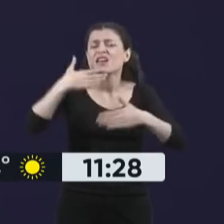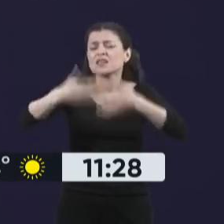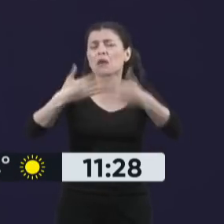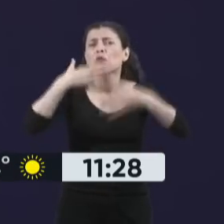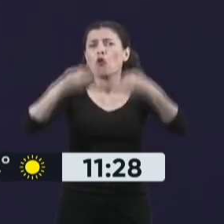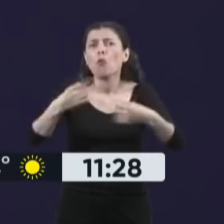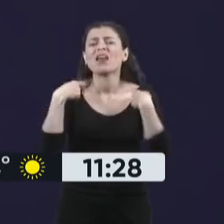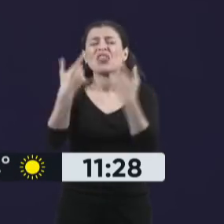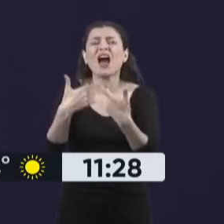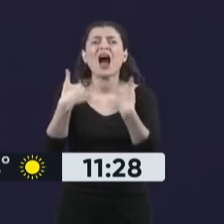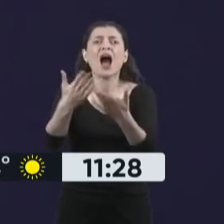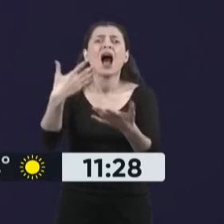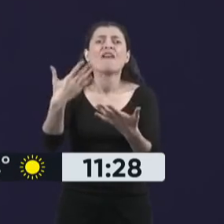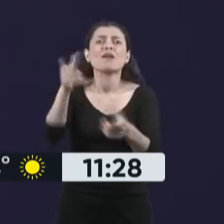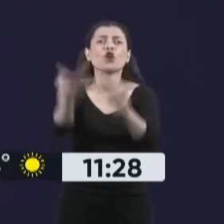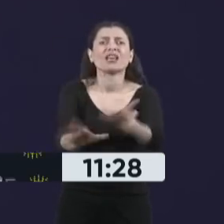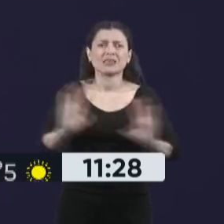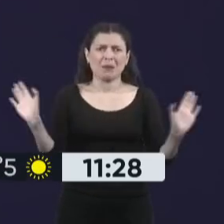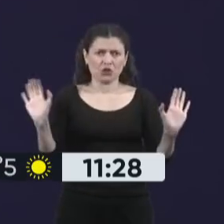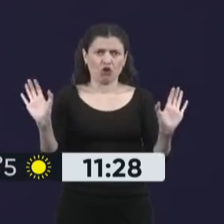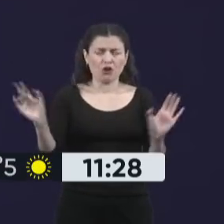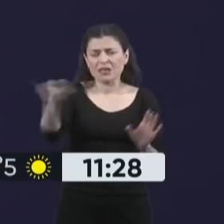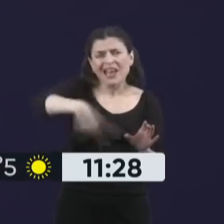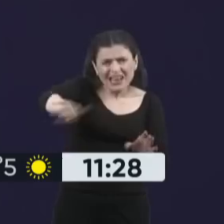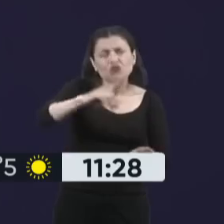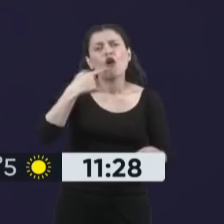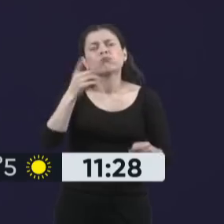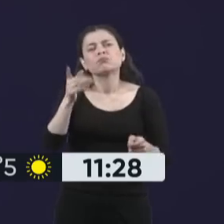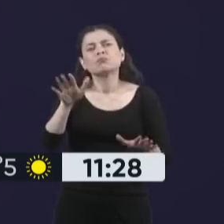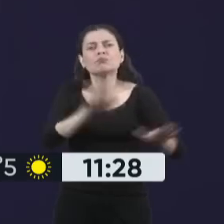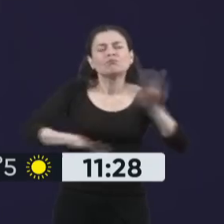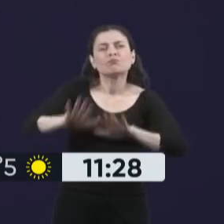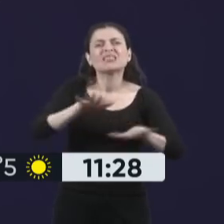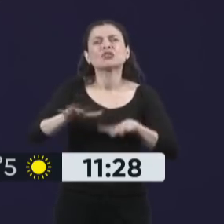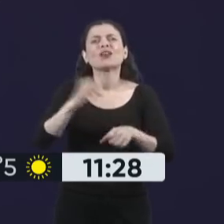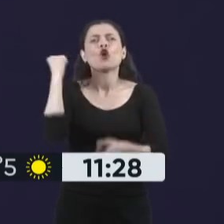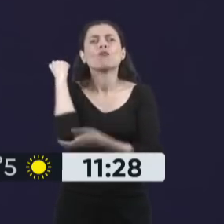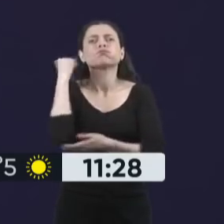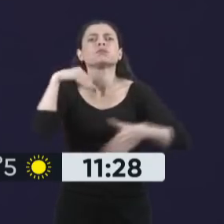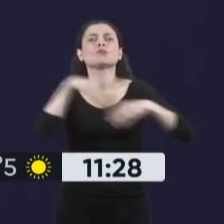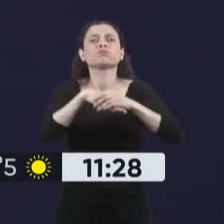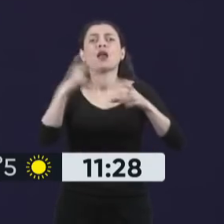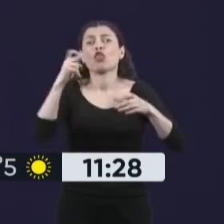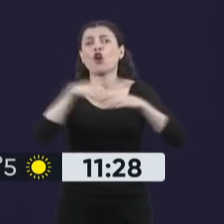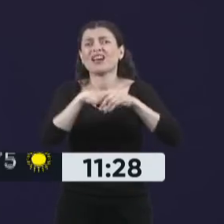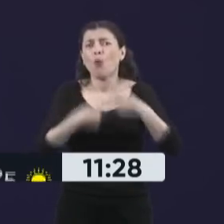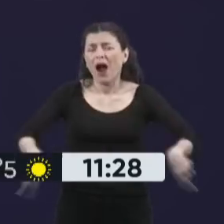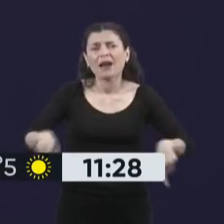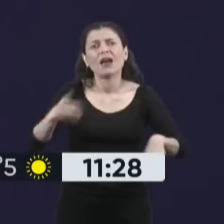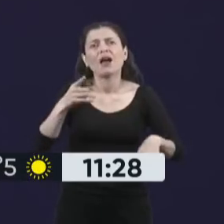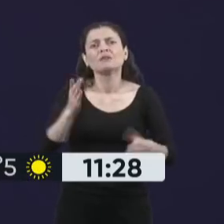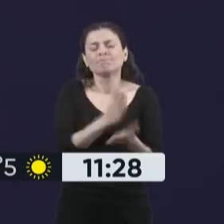para la gente, ¿no? Es para que la gente pueda regularizar sus activos, sus bienes y que, bueno, entremos de